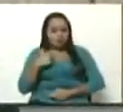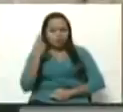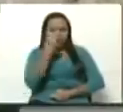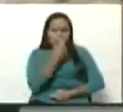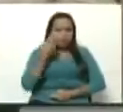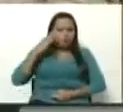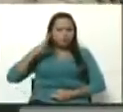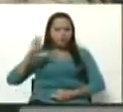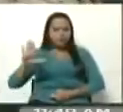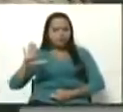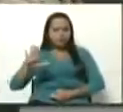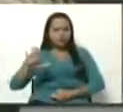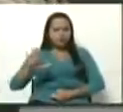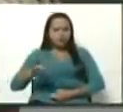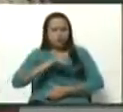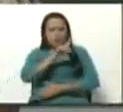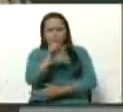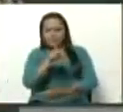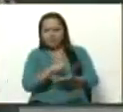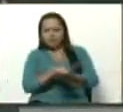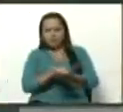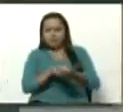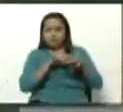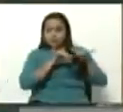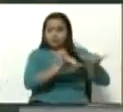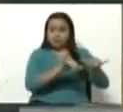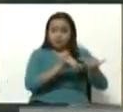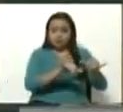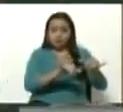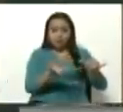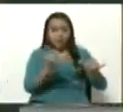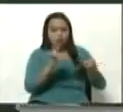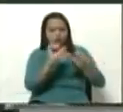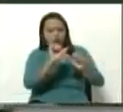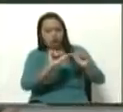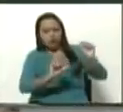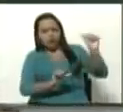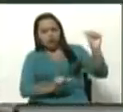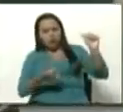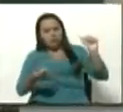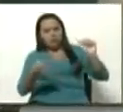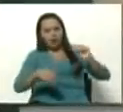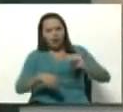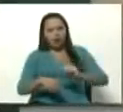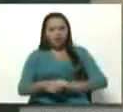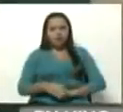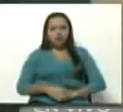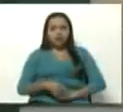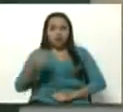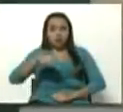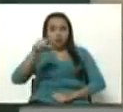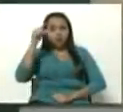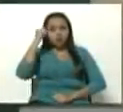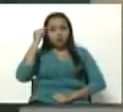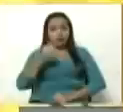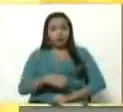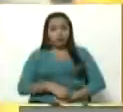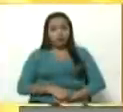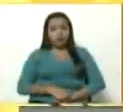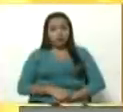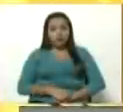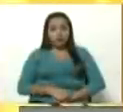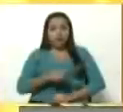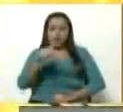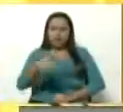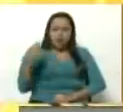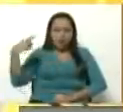compromiso pleno. Por ello, para no extenderme en este día, ya que, bueno, hay